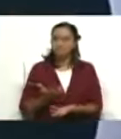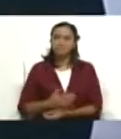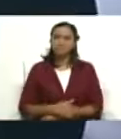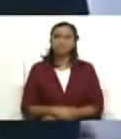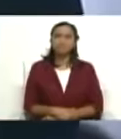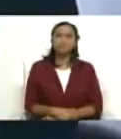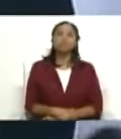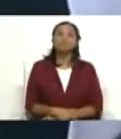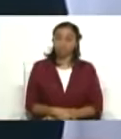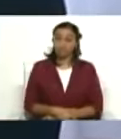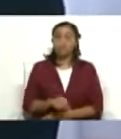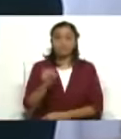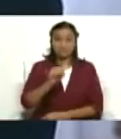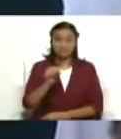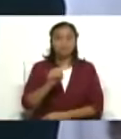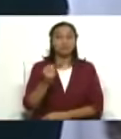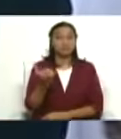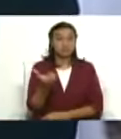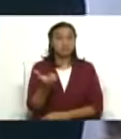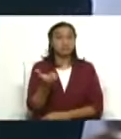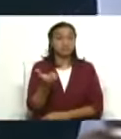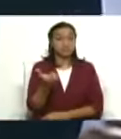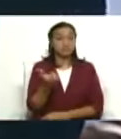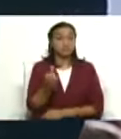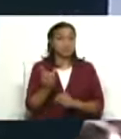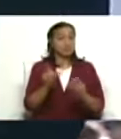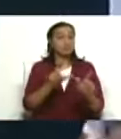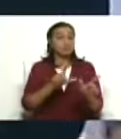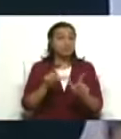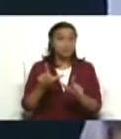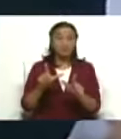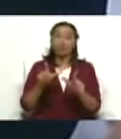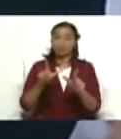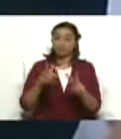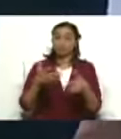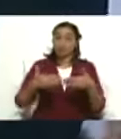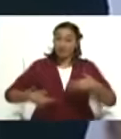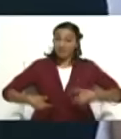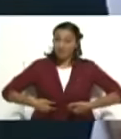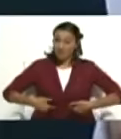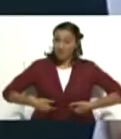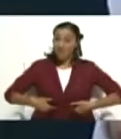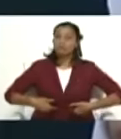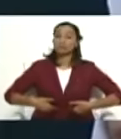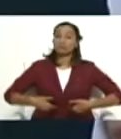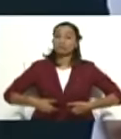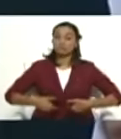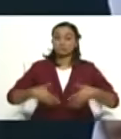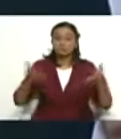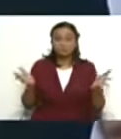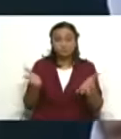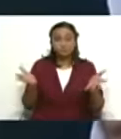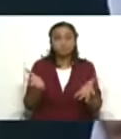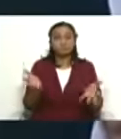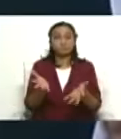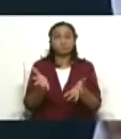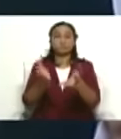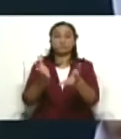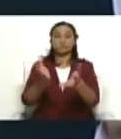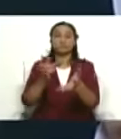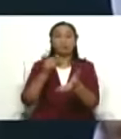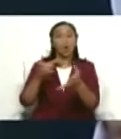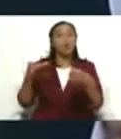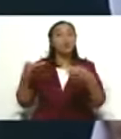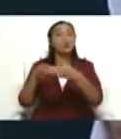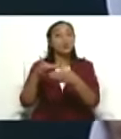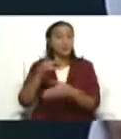Ocurrió con un esfuerzo arduo de la Comisión Nacional de Diálogo